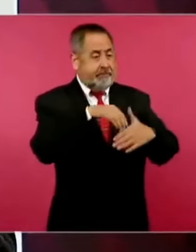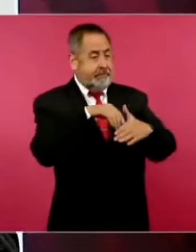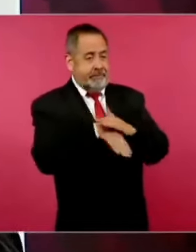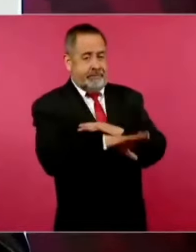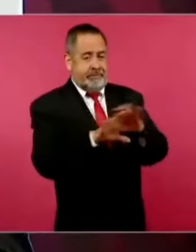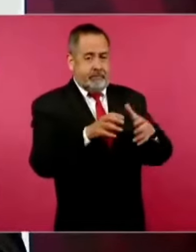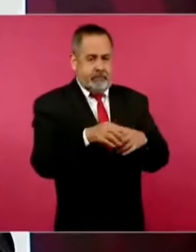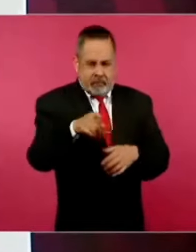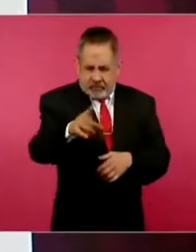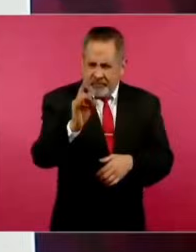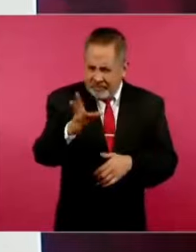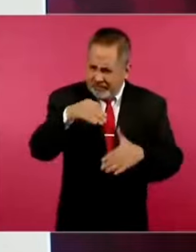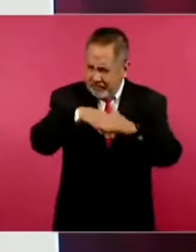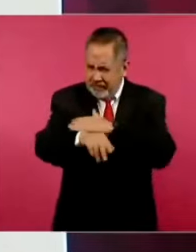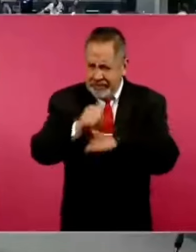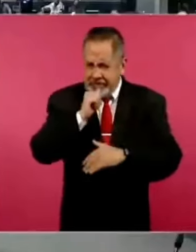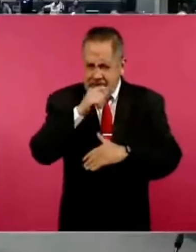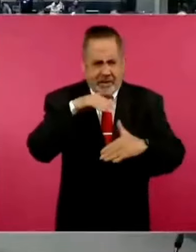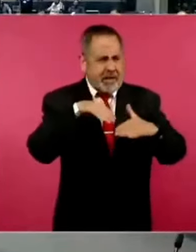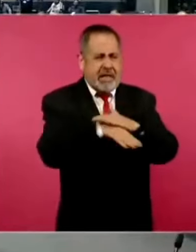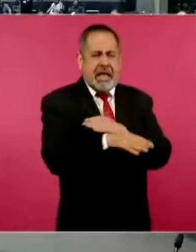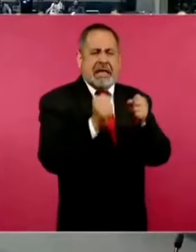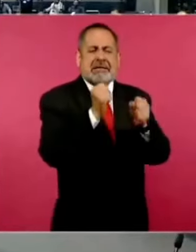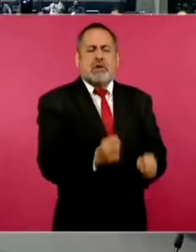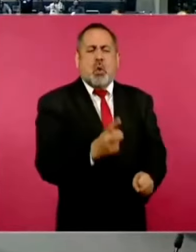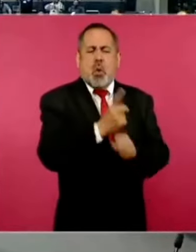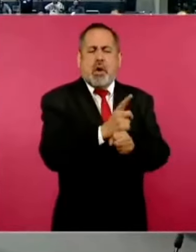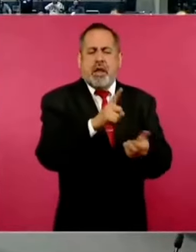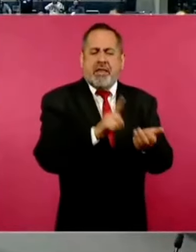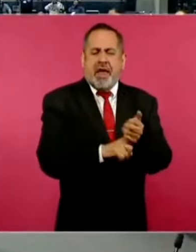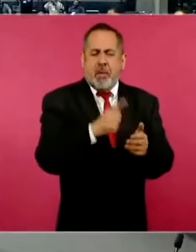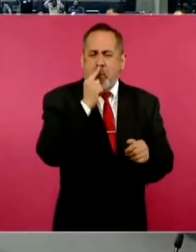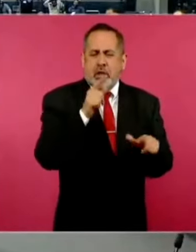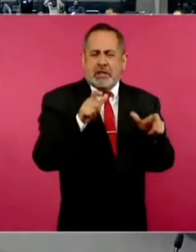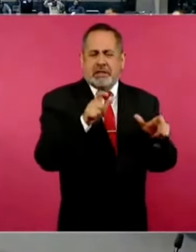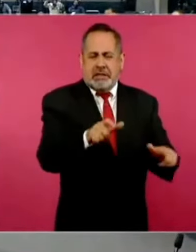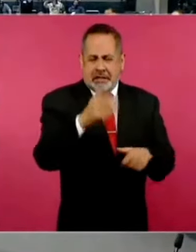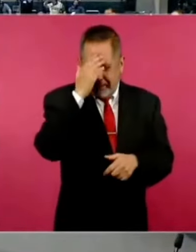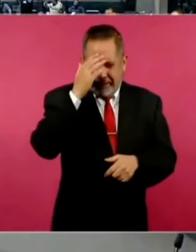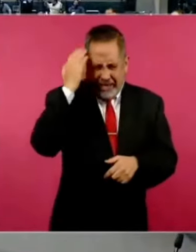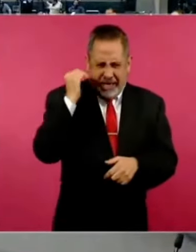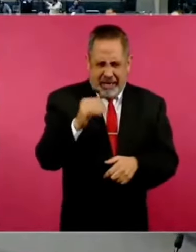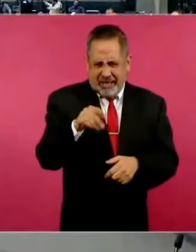¿No han ido ustedes al búnker de García Luna? ¿Ya fueron?